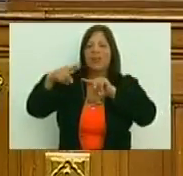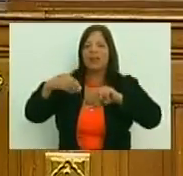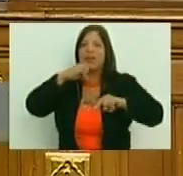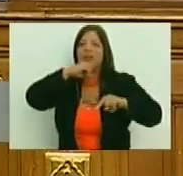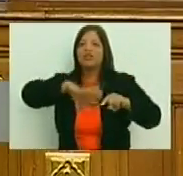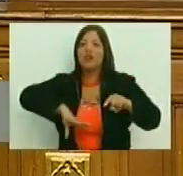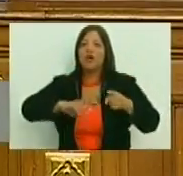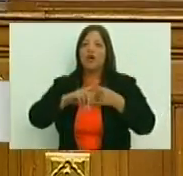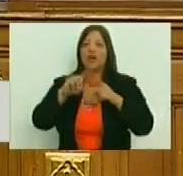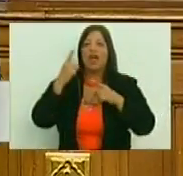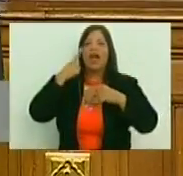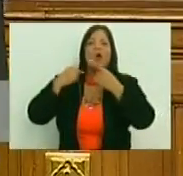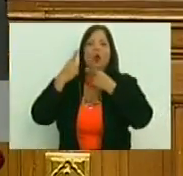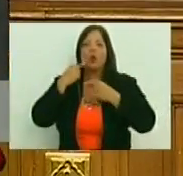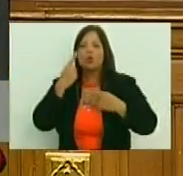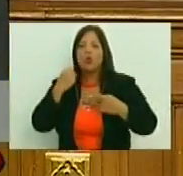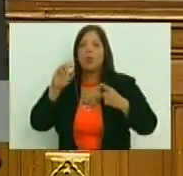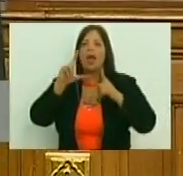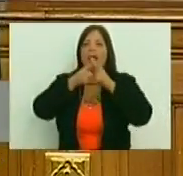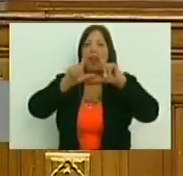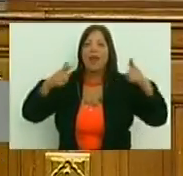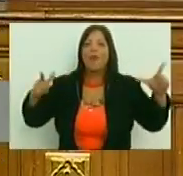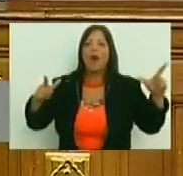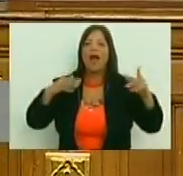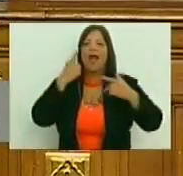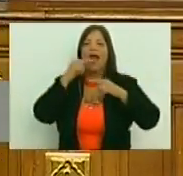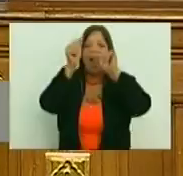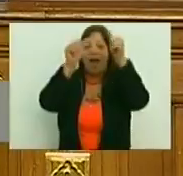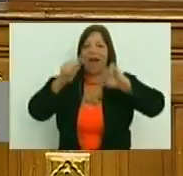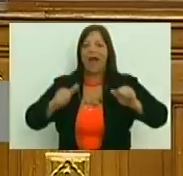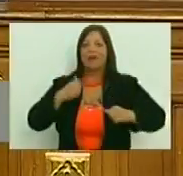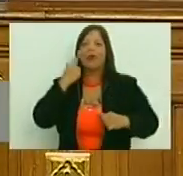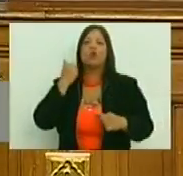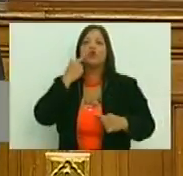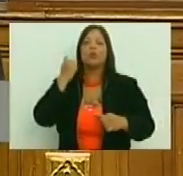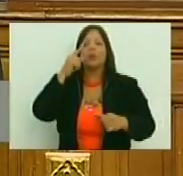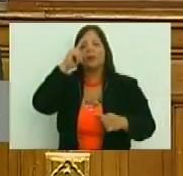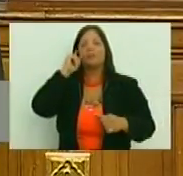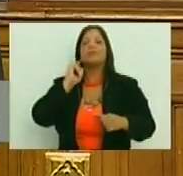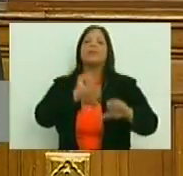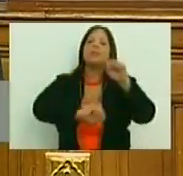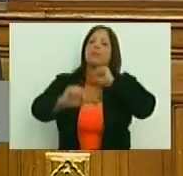historia, tradición, lenguaje, artes y costumbres, defendiendo